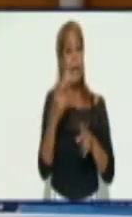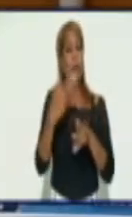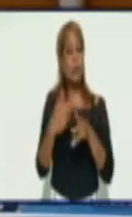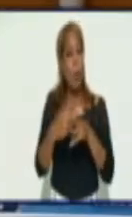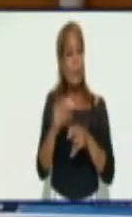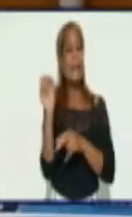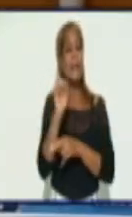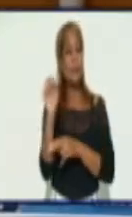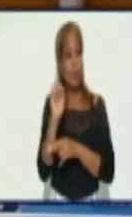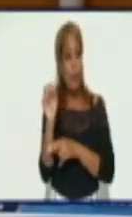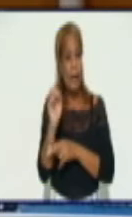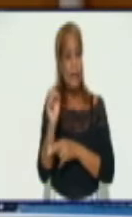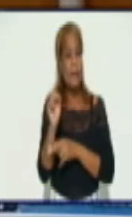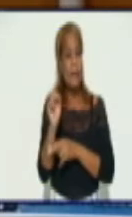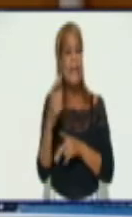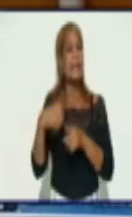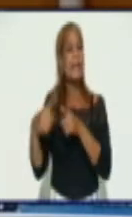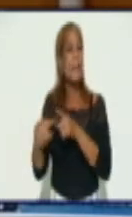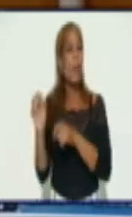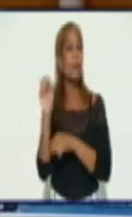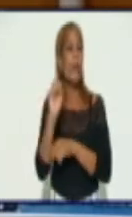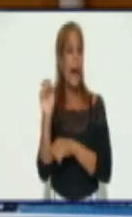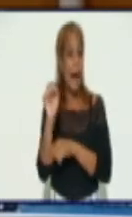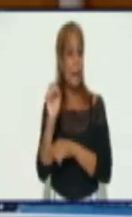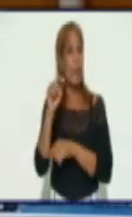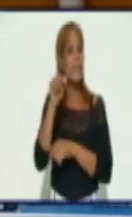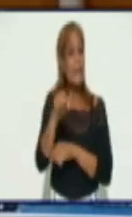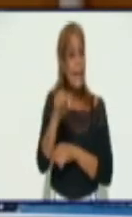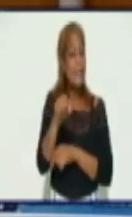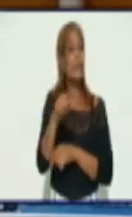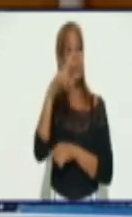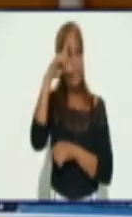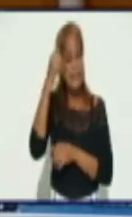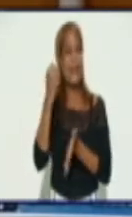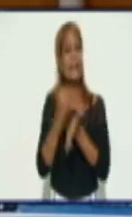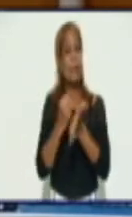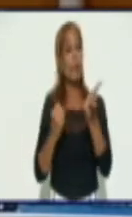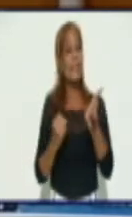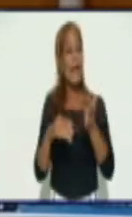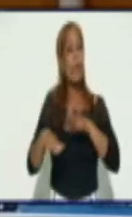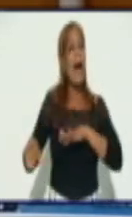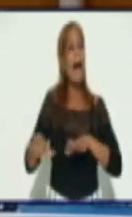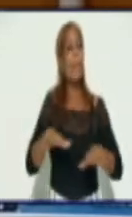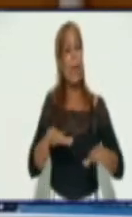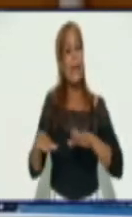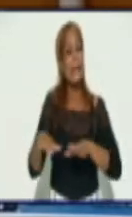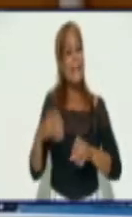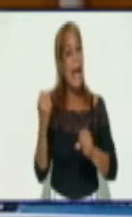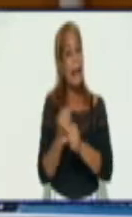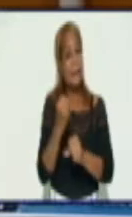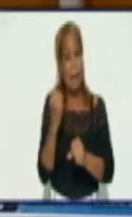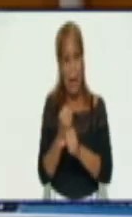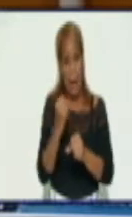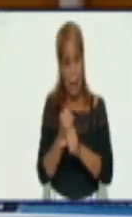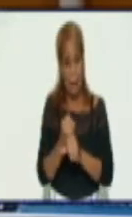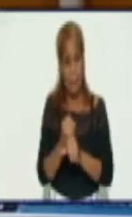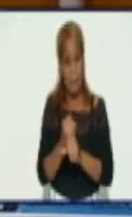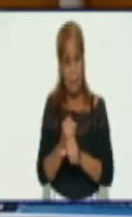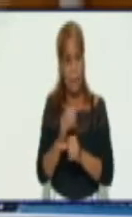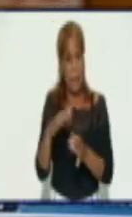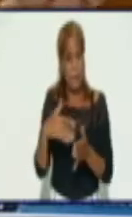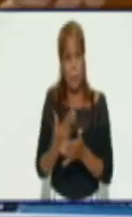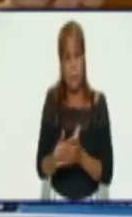medio locomoción que transporta y eso es lo que estará autorizado a moverse por encima de eso un hecho